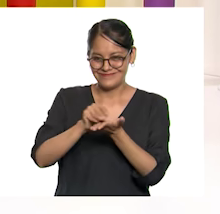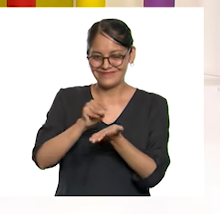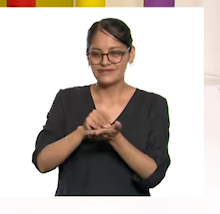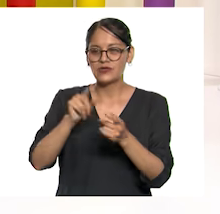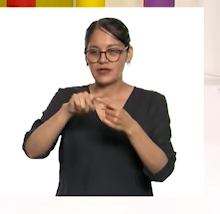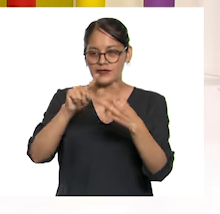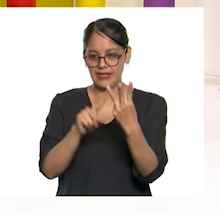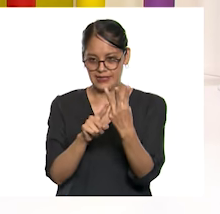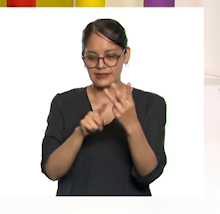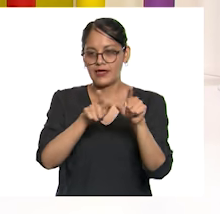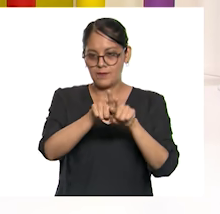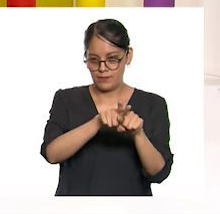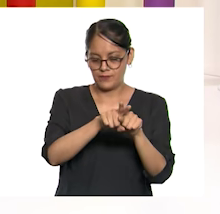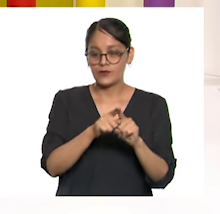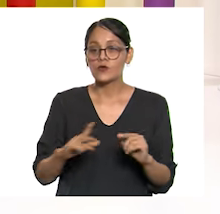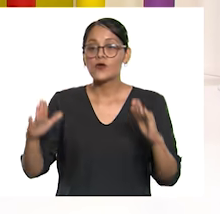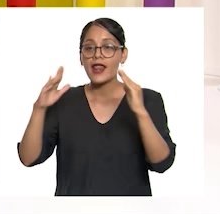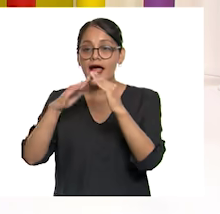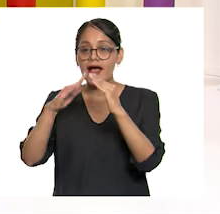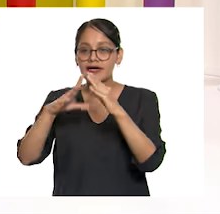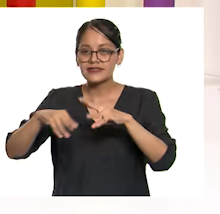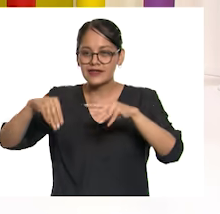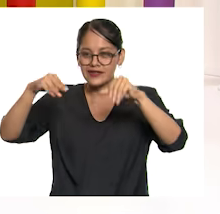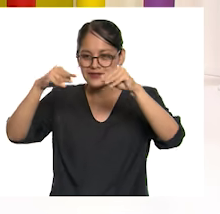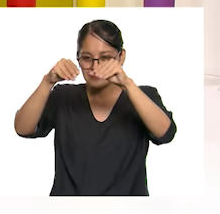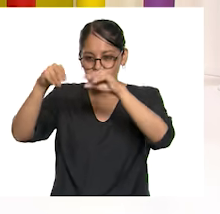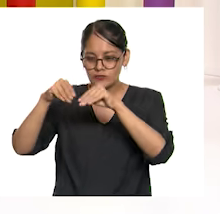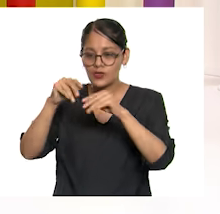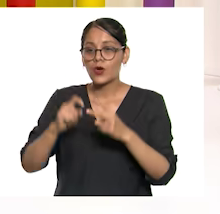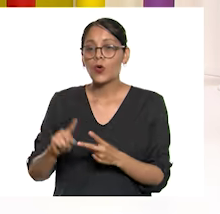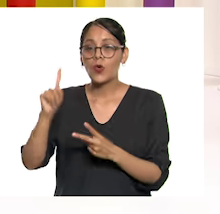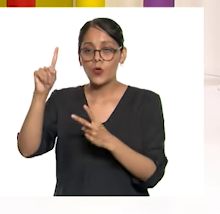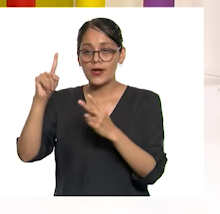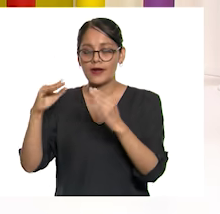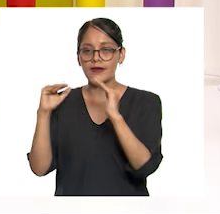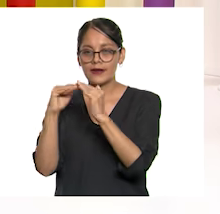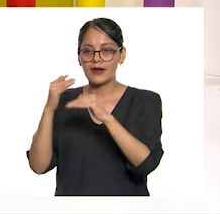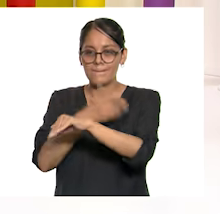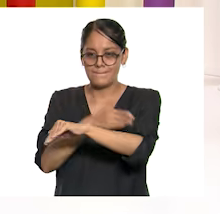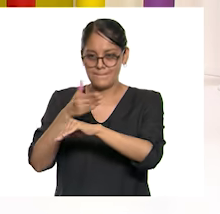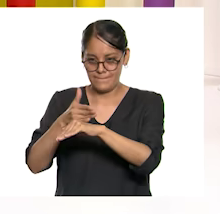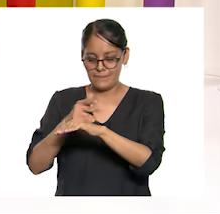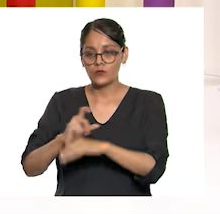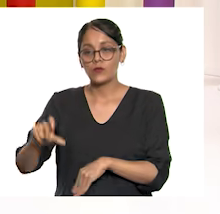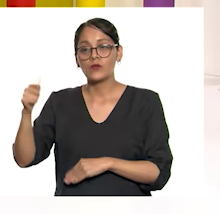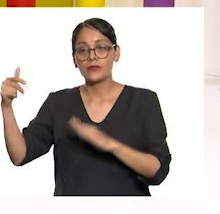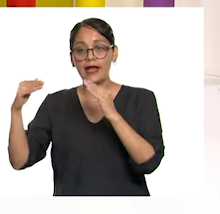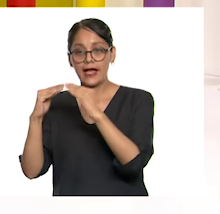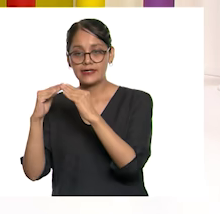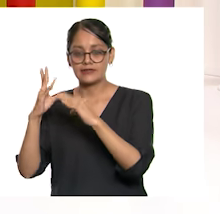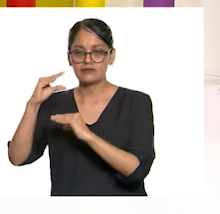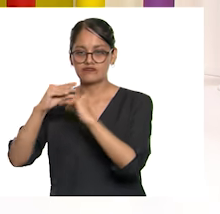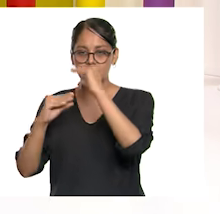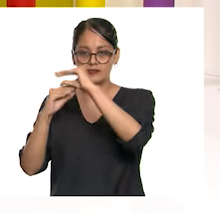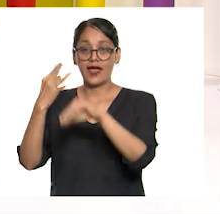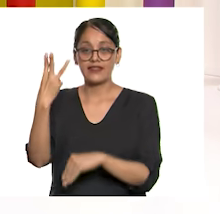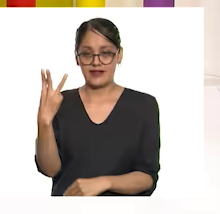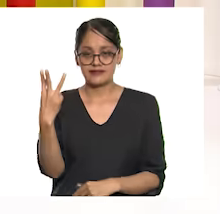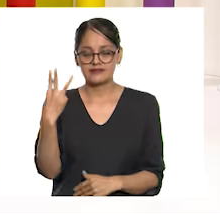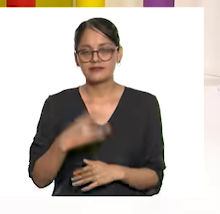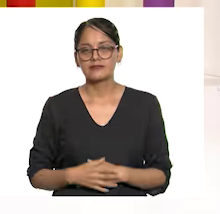una casa de paja, una de madera o palitos y por último un escenario con una casa de ladrillos.